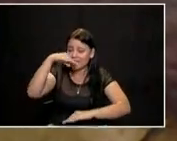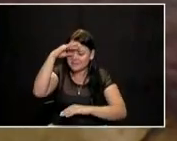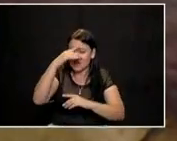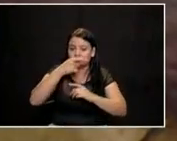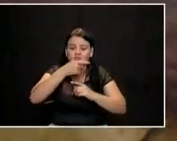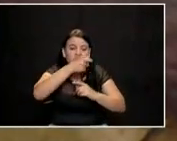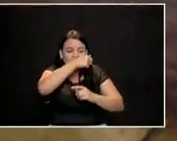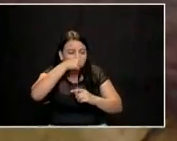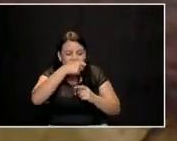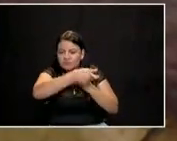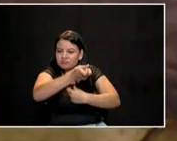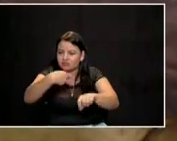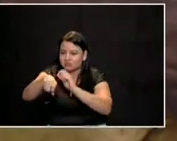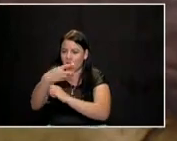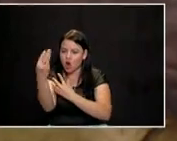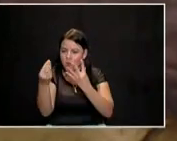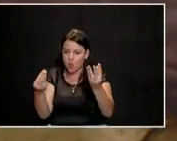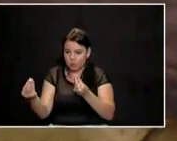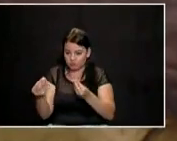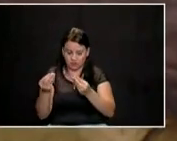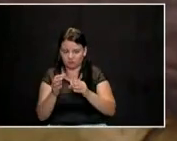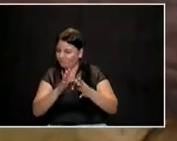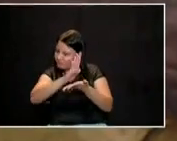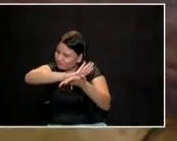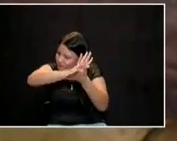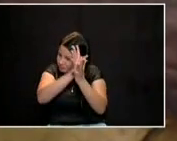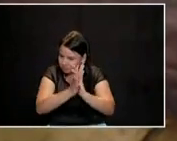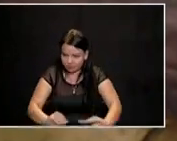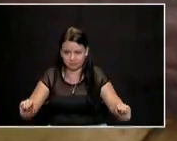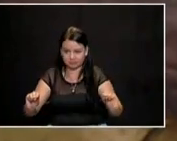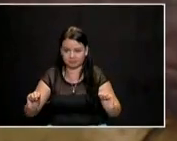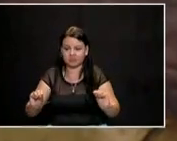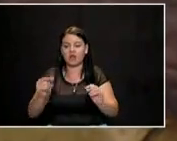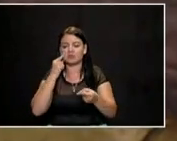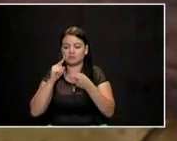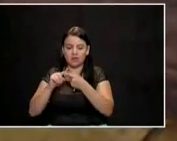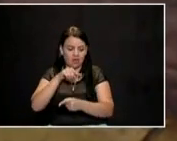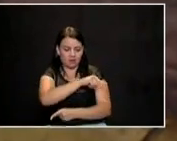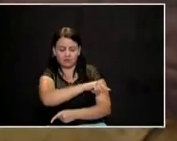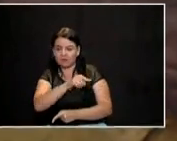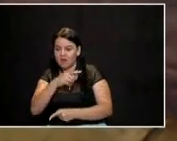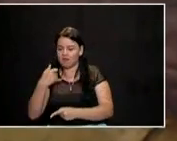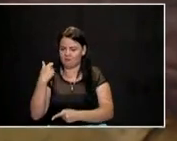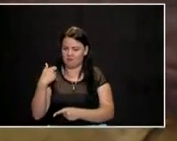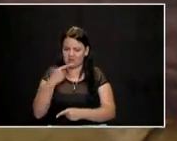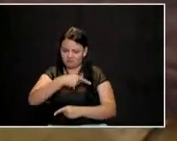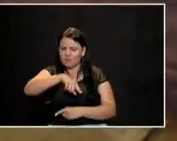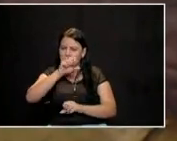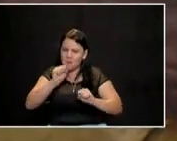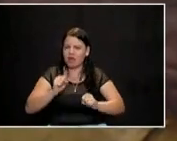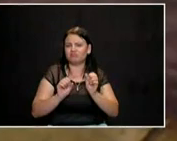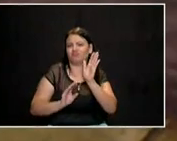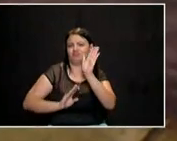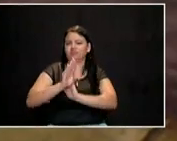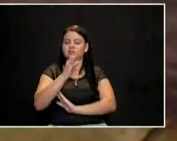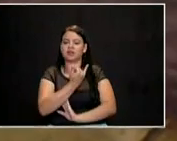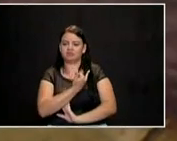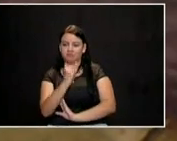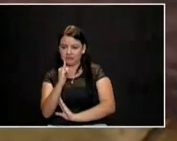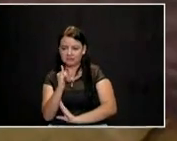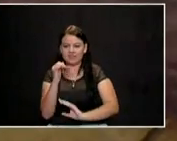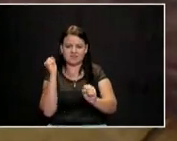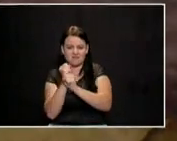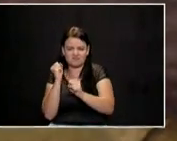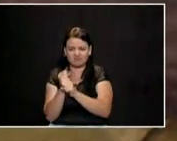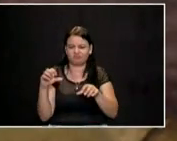confianza. Nosotros vamos a hacer que los jóvenes de Medellín sean los empresarios del futuro, que generen empleo para Medellín, que